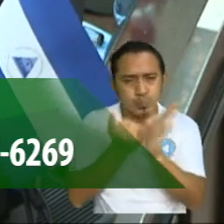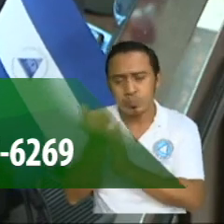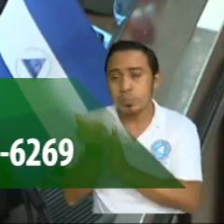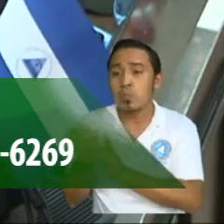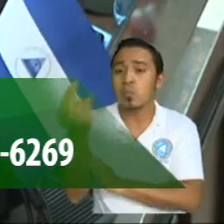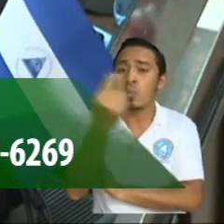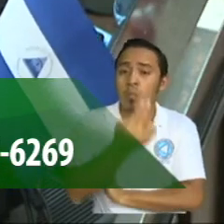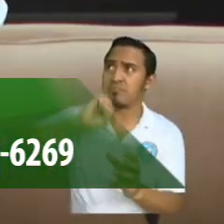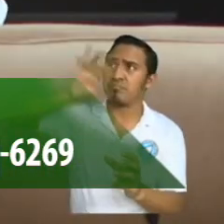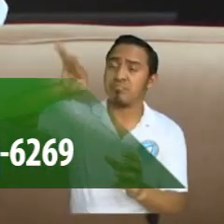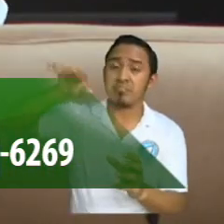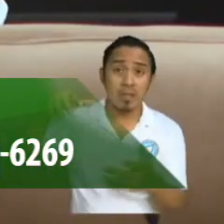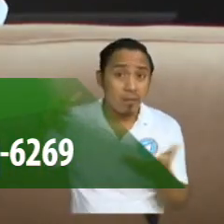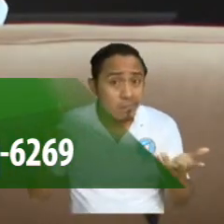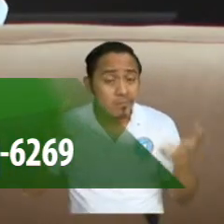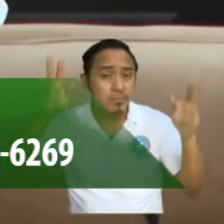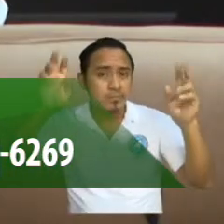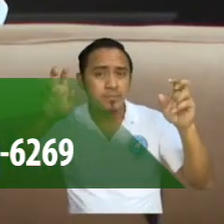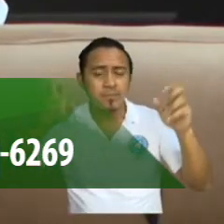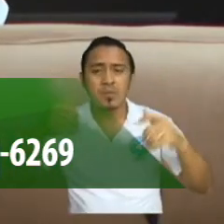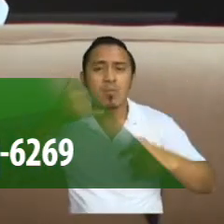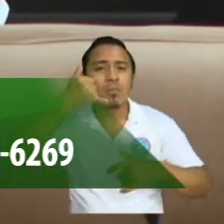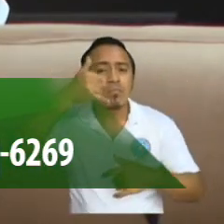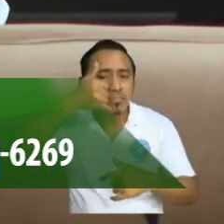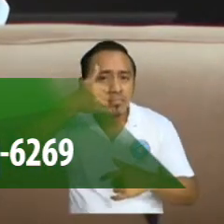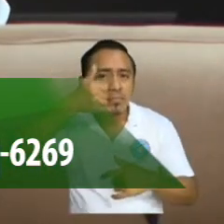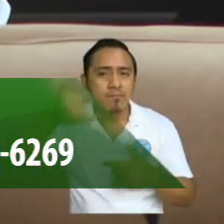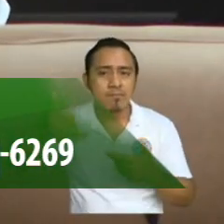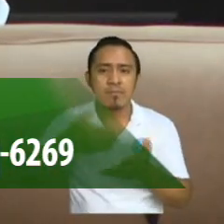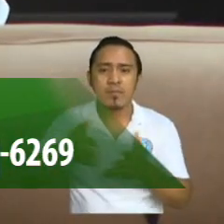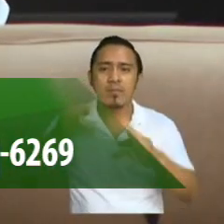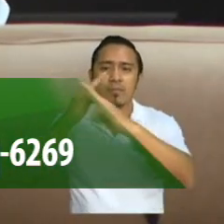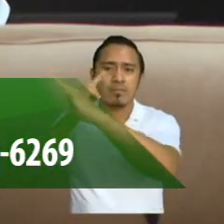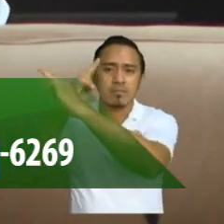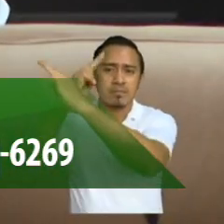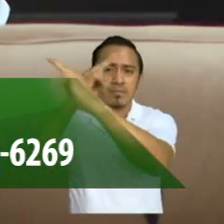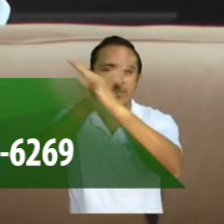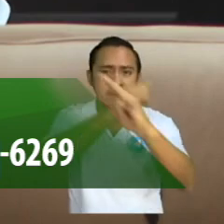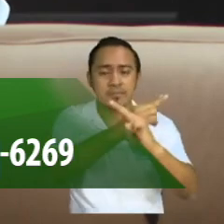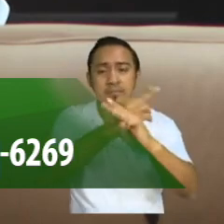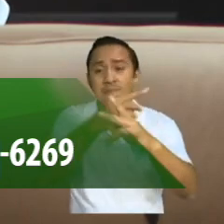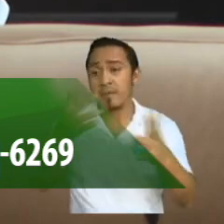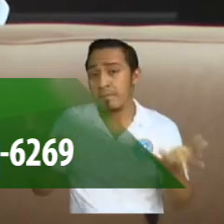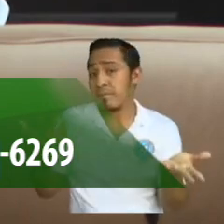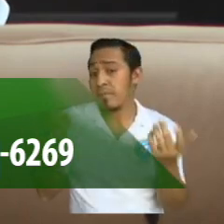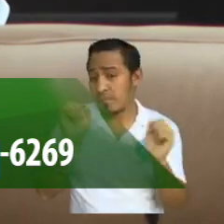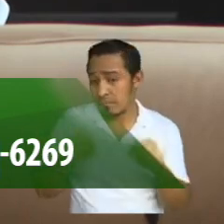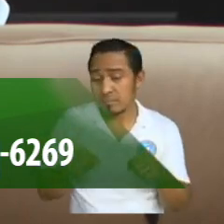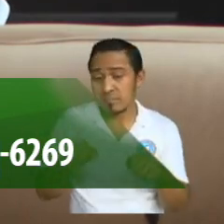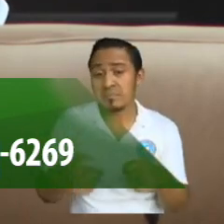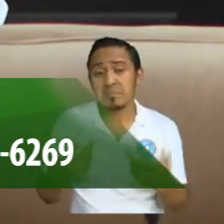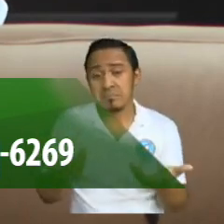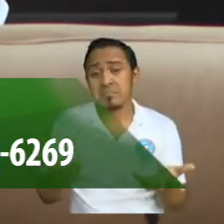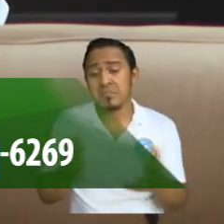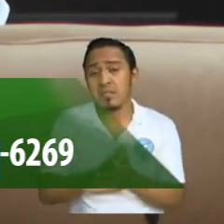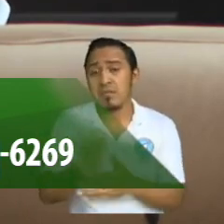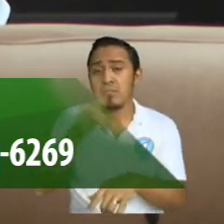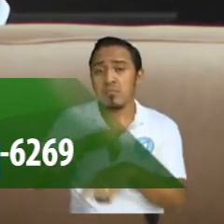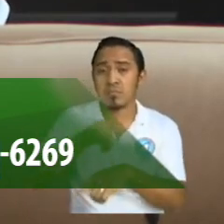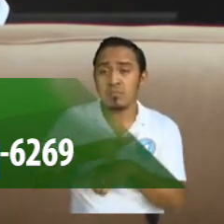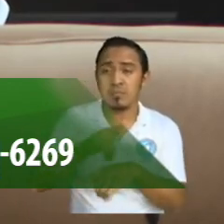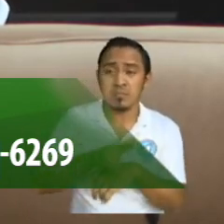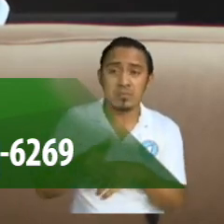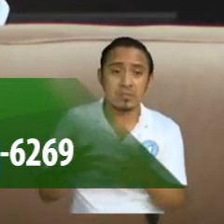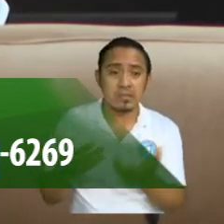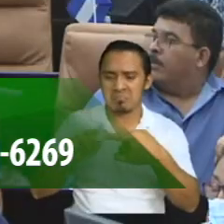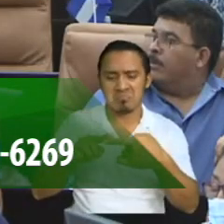cumplen los compromisos en materia de derechos humanos el diputado del plc jimmy blandón le recordó al régimen que hay varios tratados firmados sobre derechos humanos